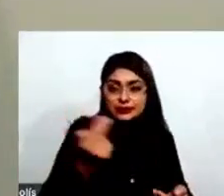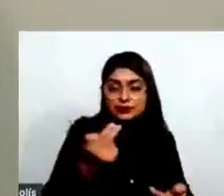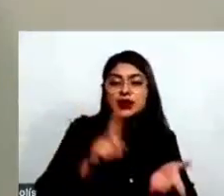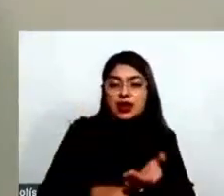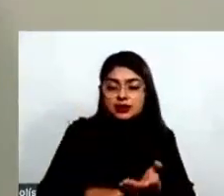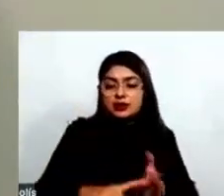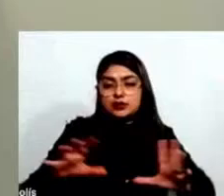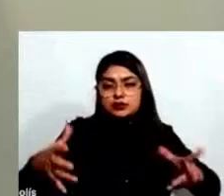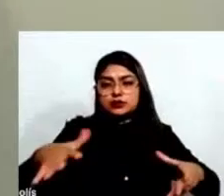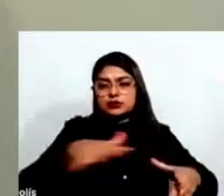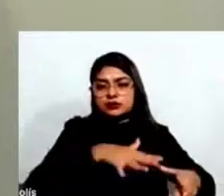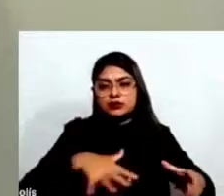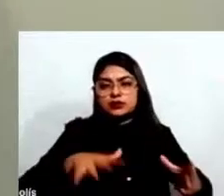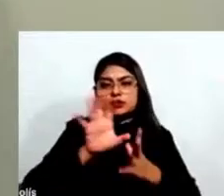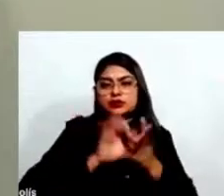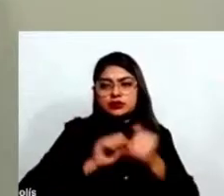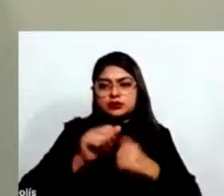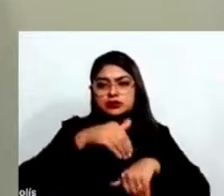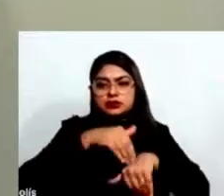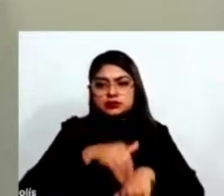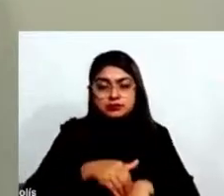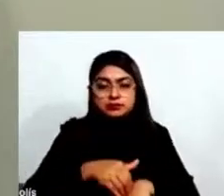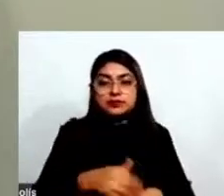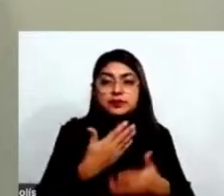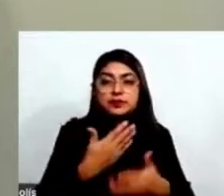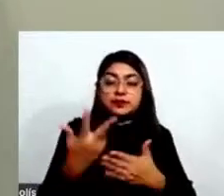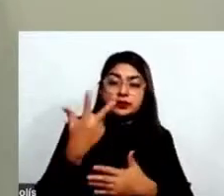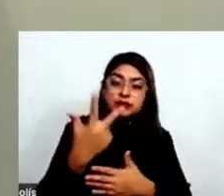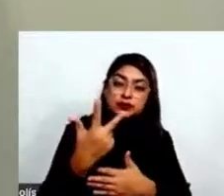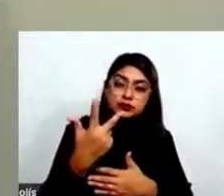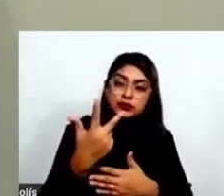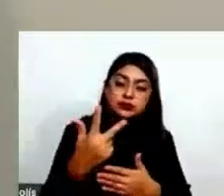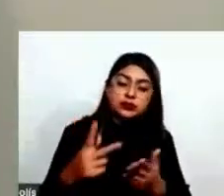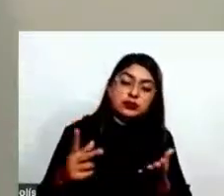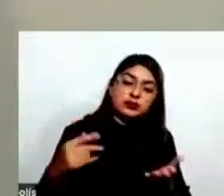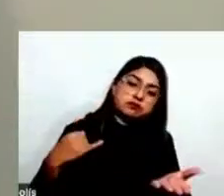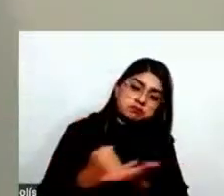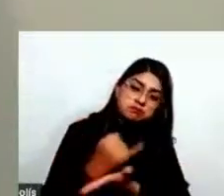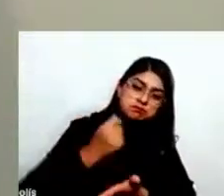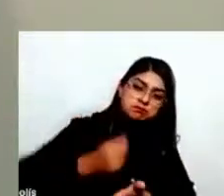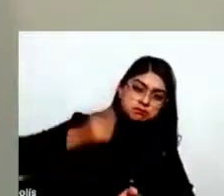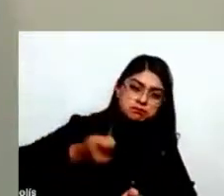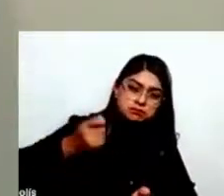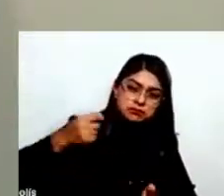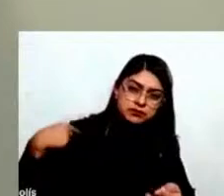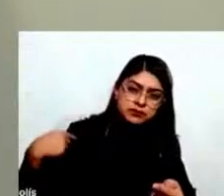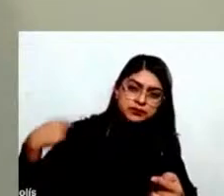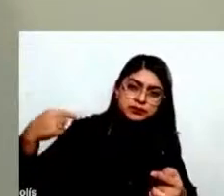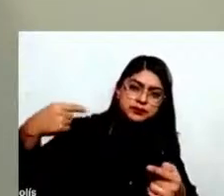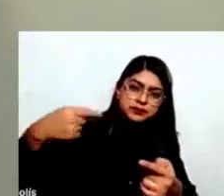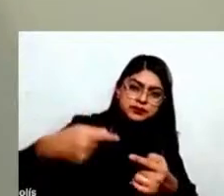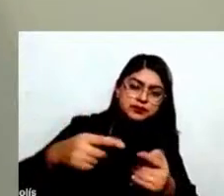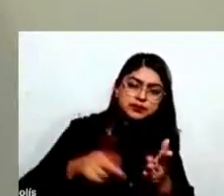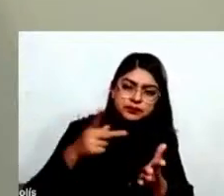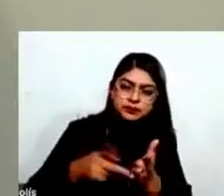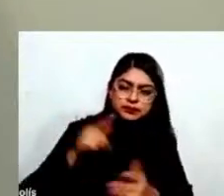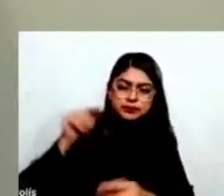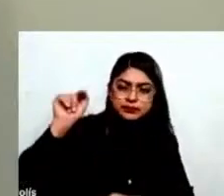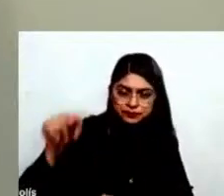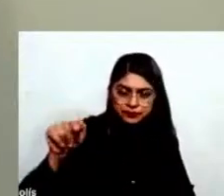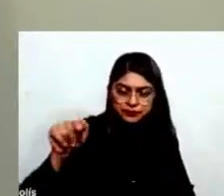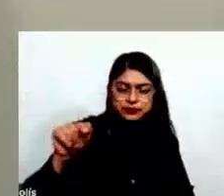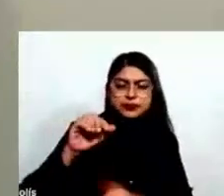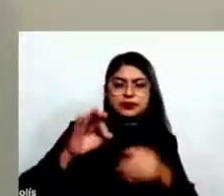lo largo de 8 resoluciones puntuales de la Corte Interamericana en esta materia, el texto que